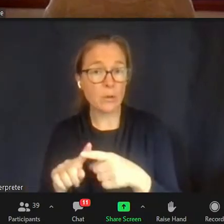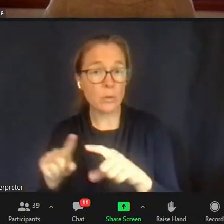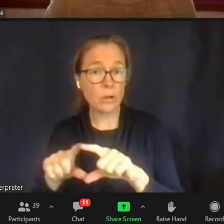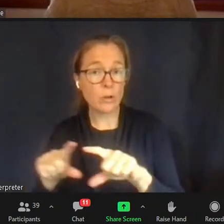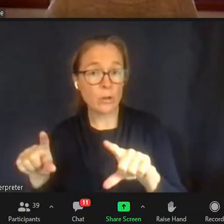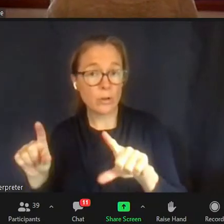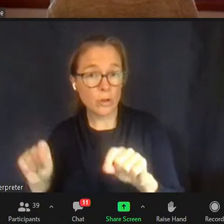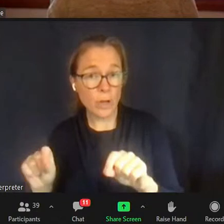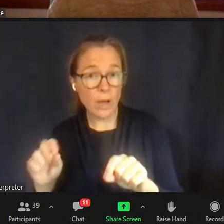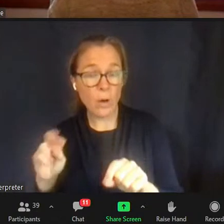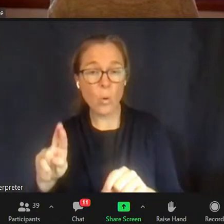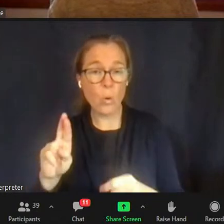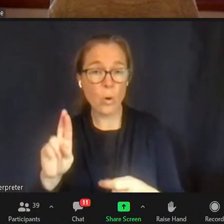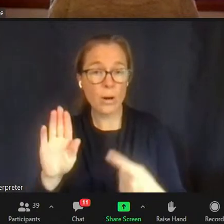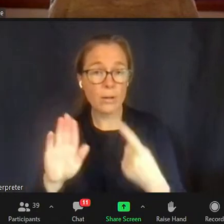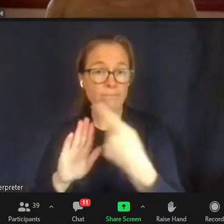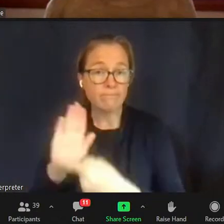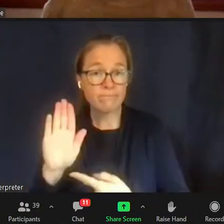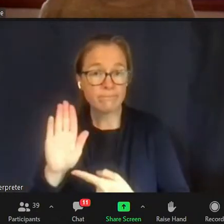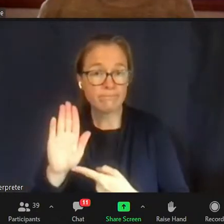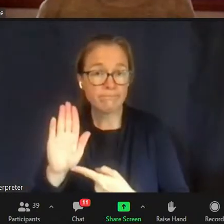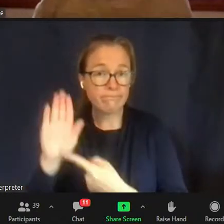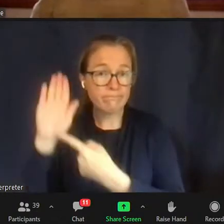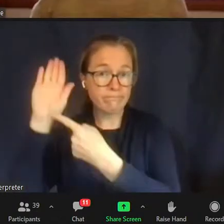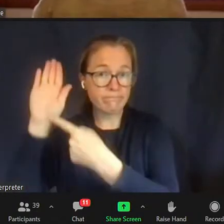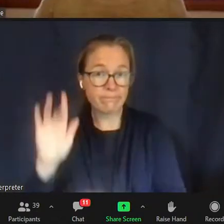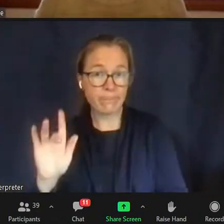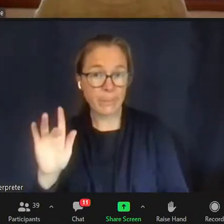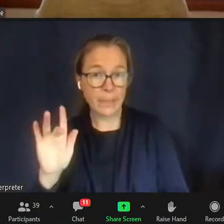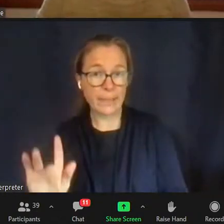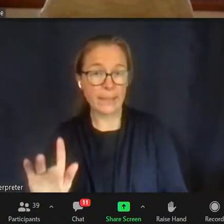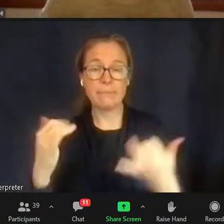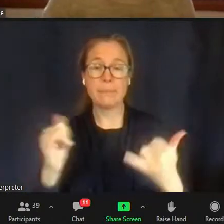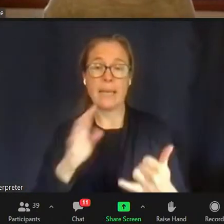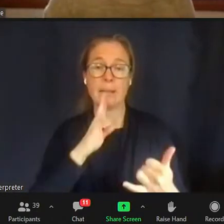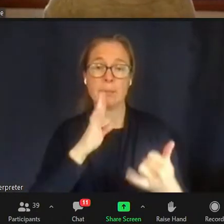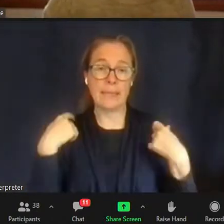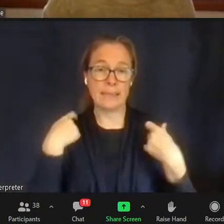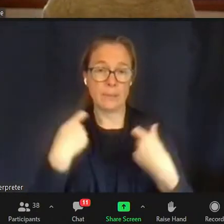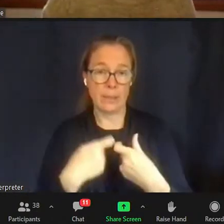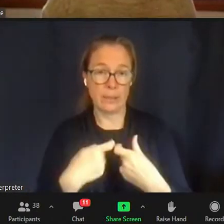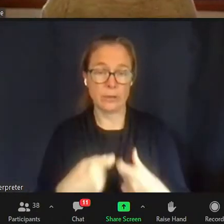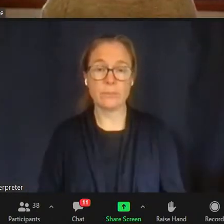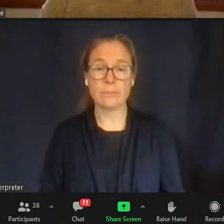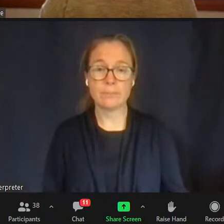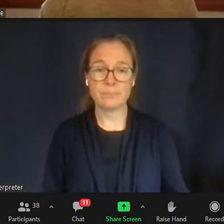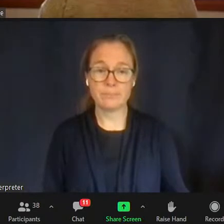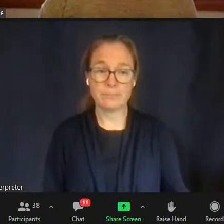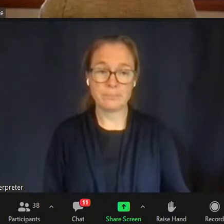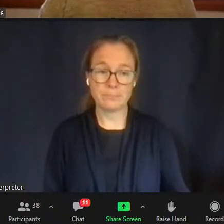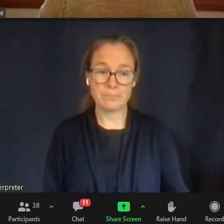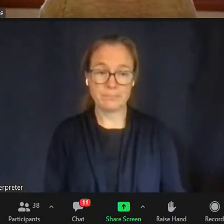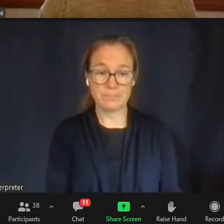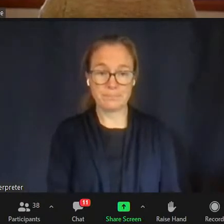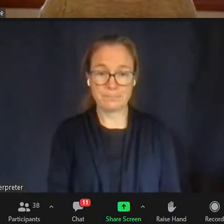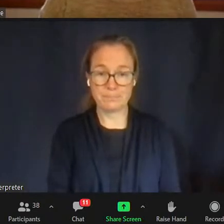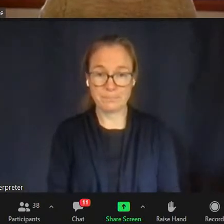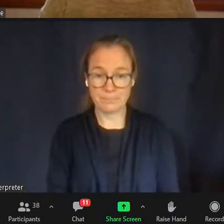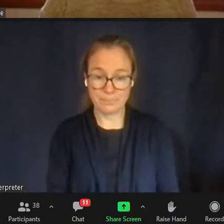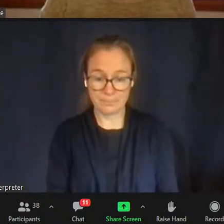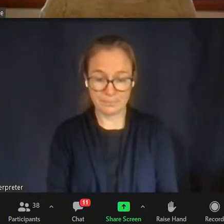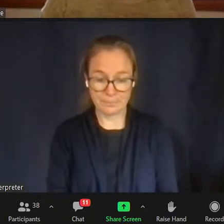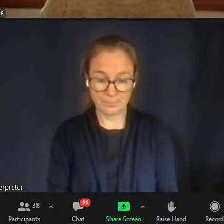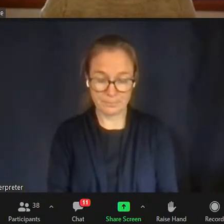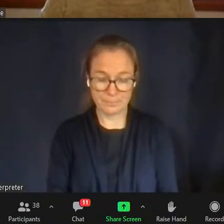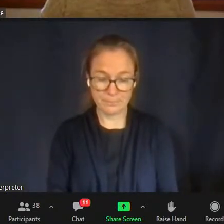a todos. Inglés y español estarán disponibles para esta reunión. Si está usando una computadora de escritorio